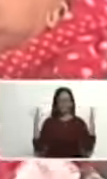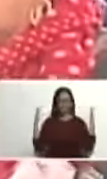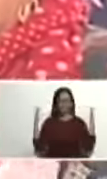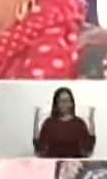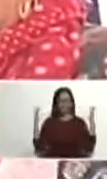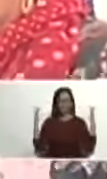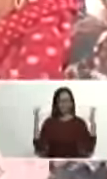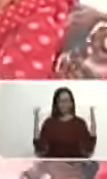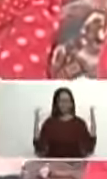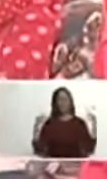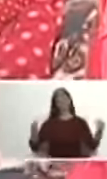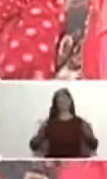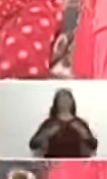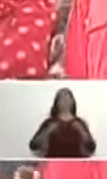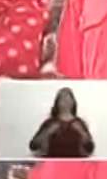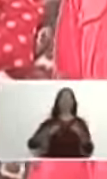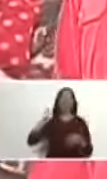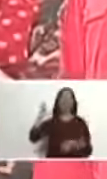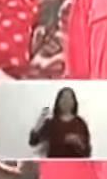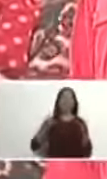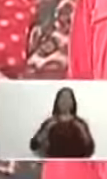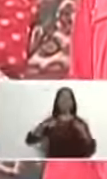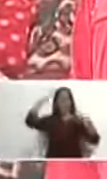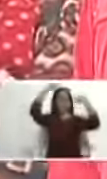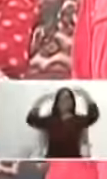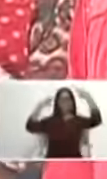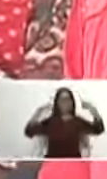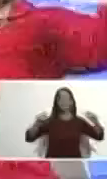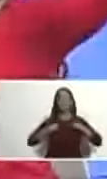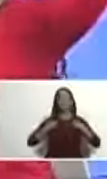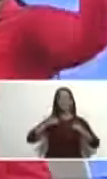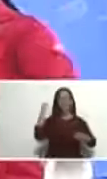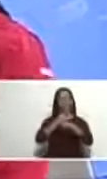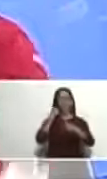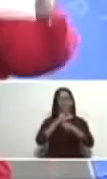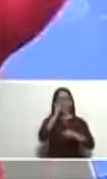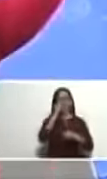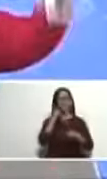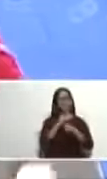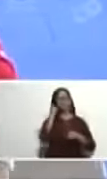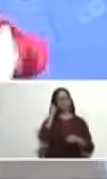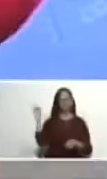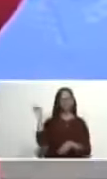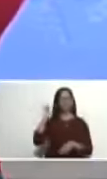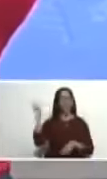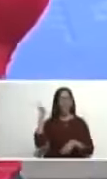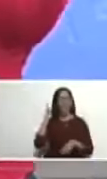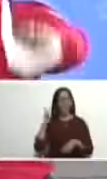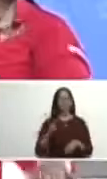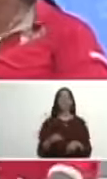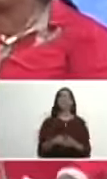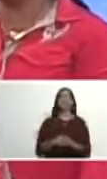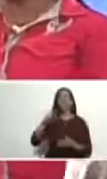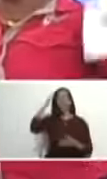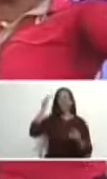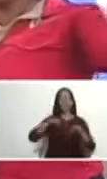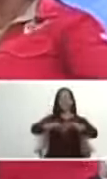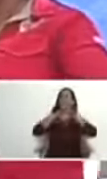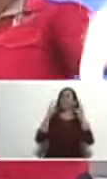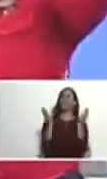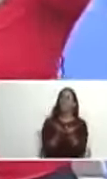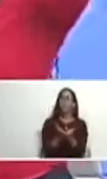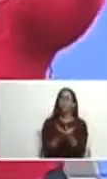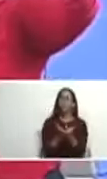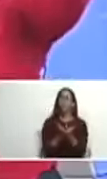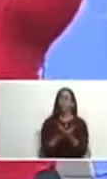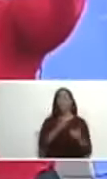¡Que viva la patria! ¡Que viva Chávez! ¡Y que vivan los trabajadores y trabajadoras de Venezuela! ¡Que lo sepa el mundo!